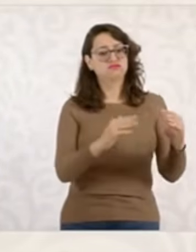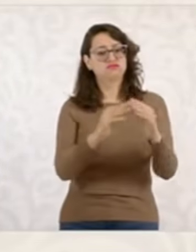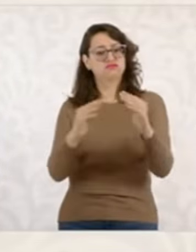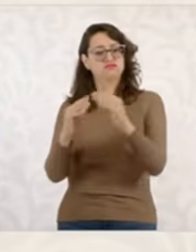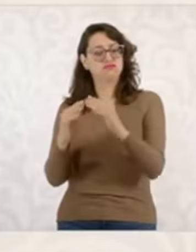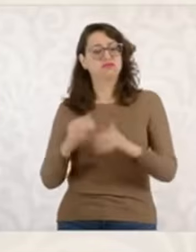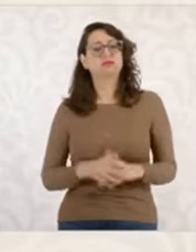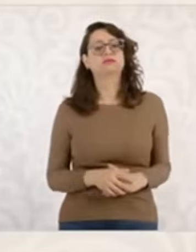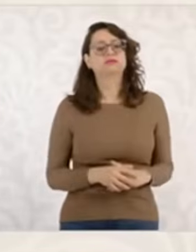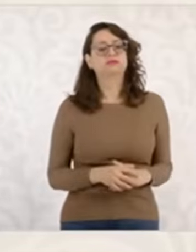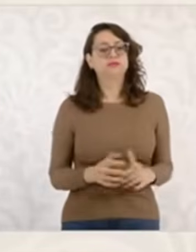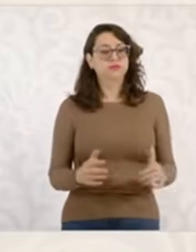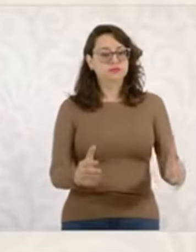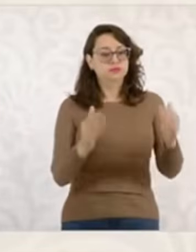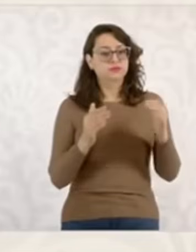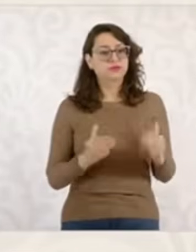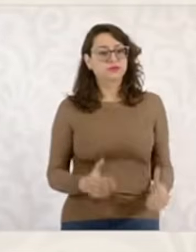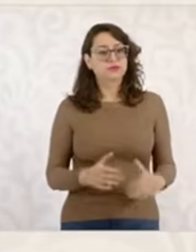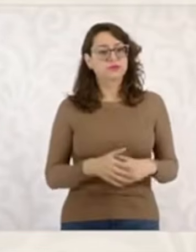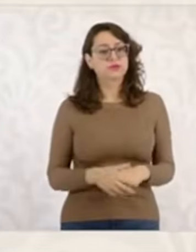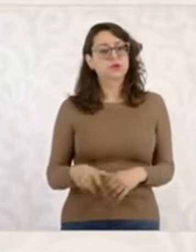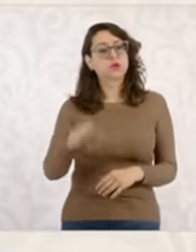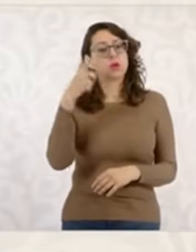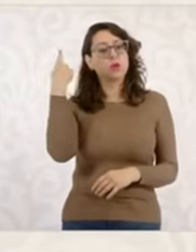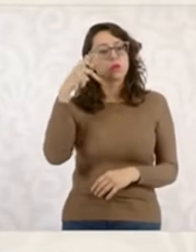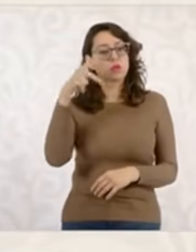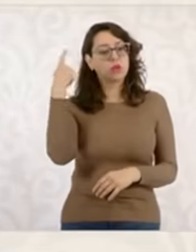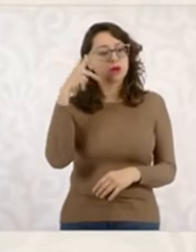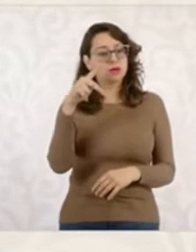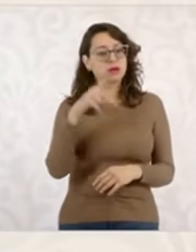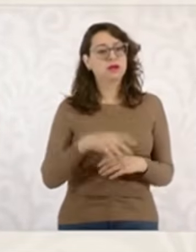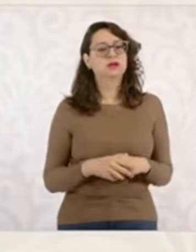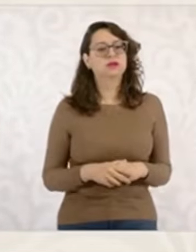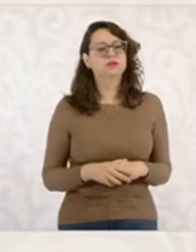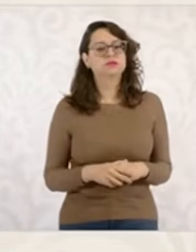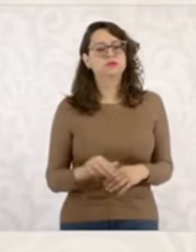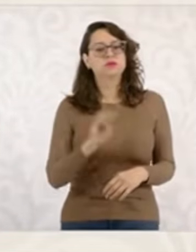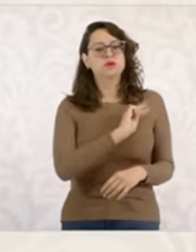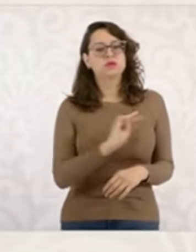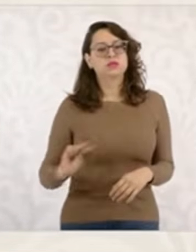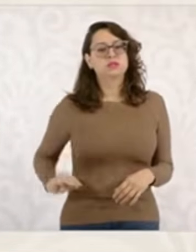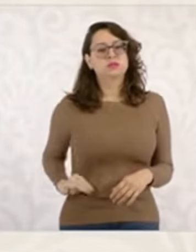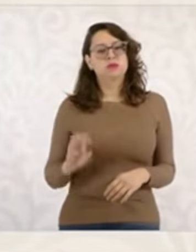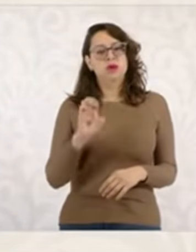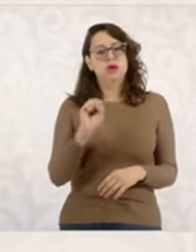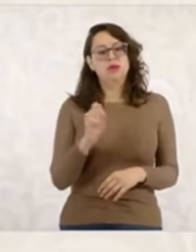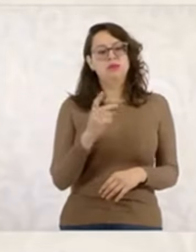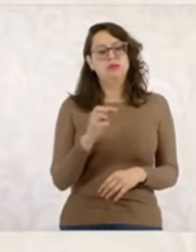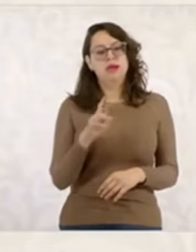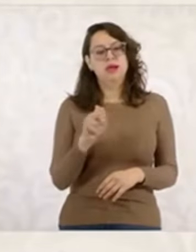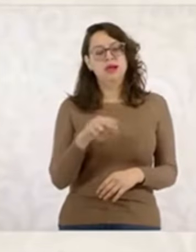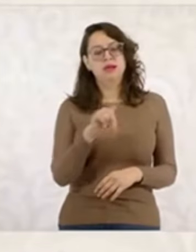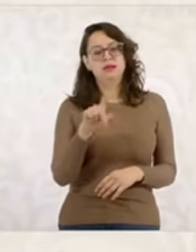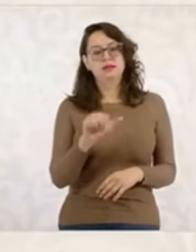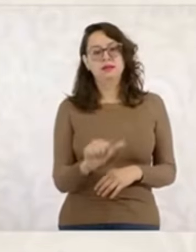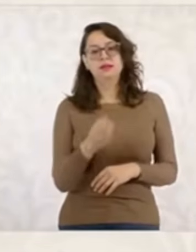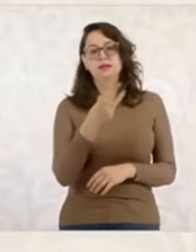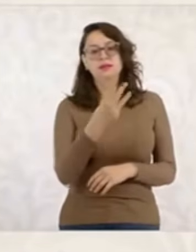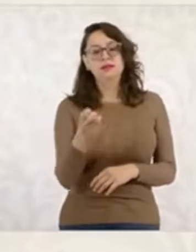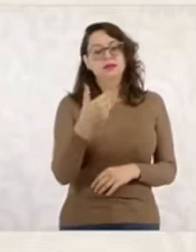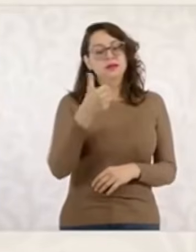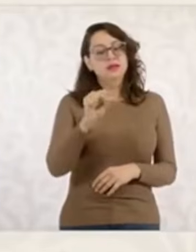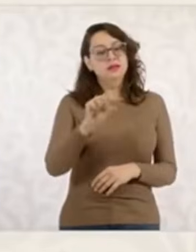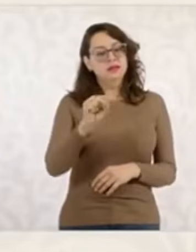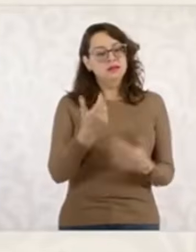que sigue, por favor. Aquí estamos en Puebla, en el municipio de La Esperanza, 360 viviendas. La que sigue, por